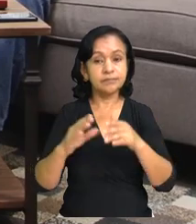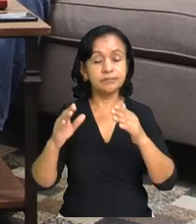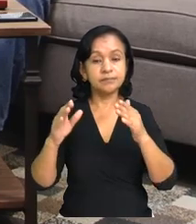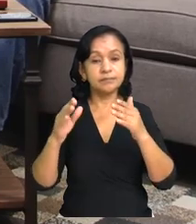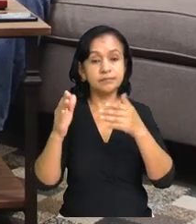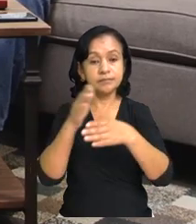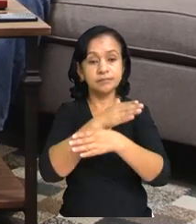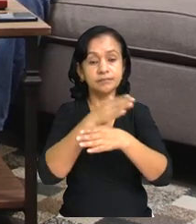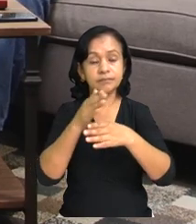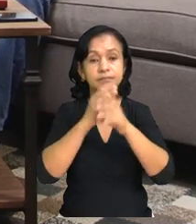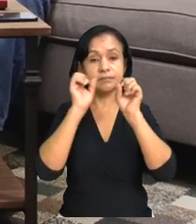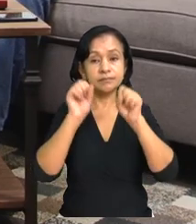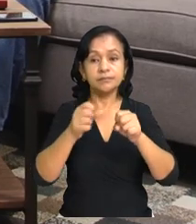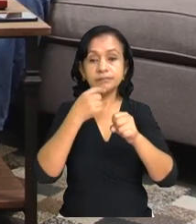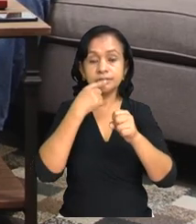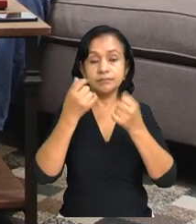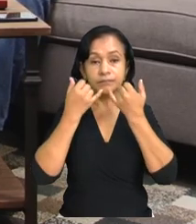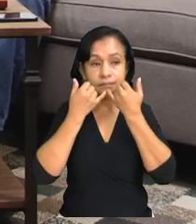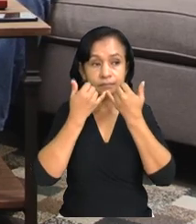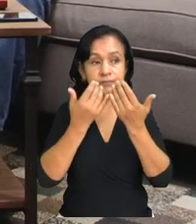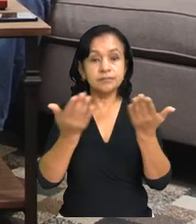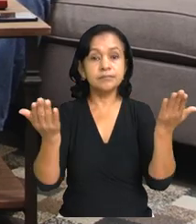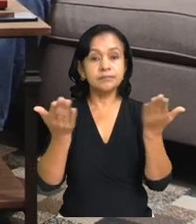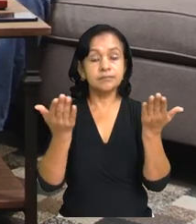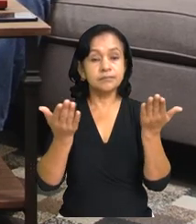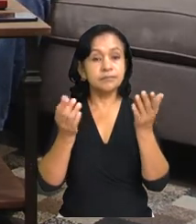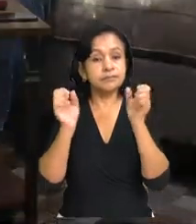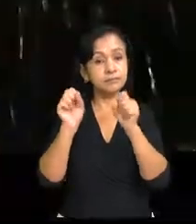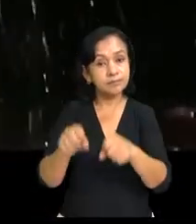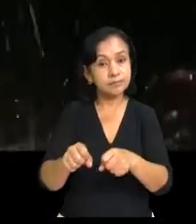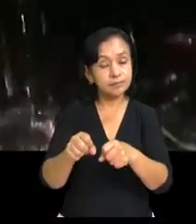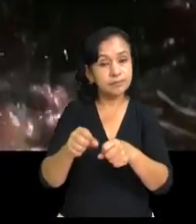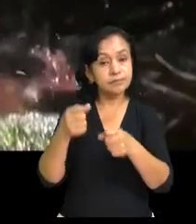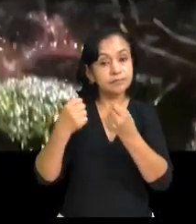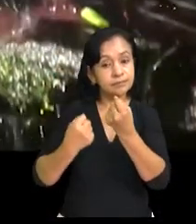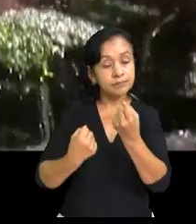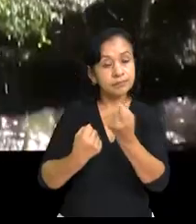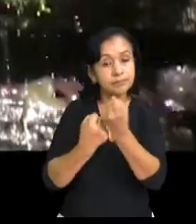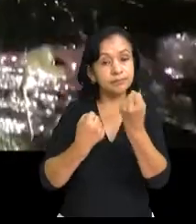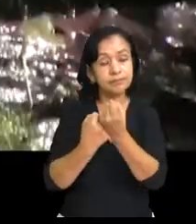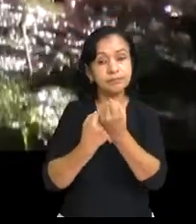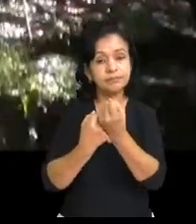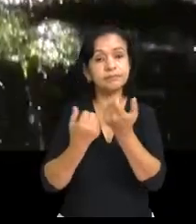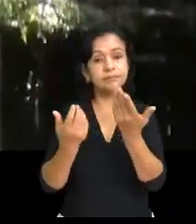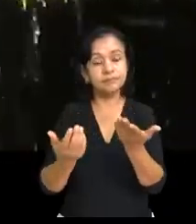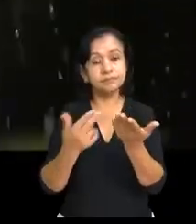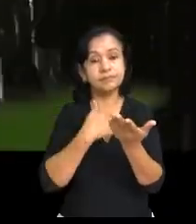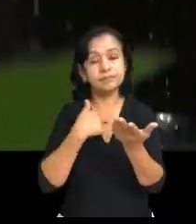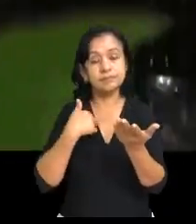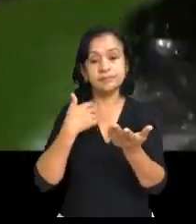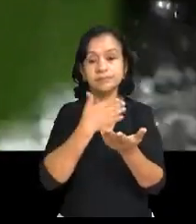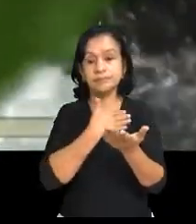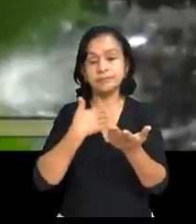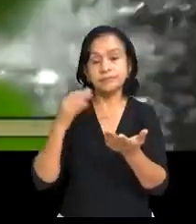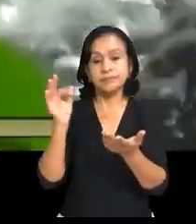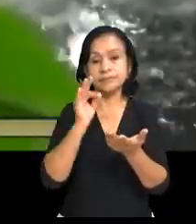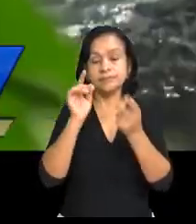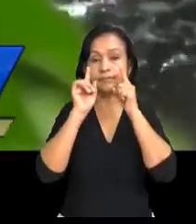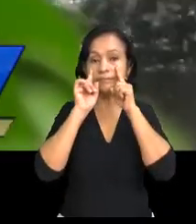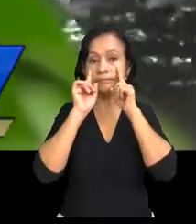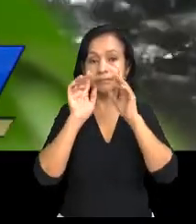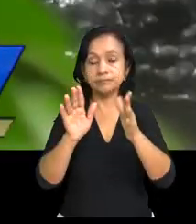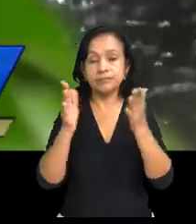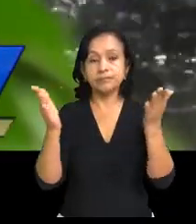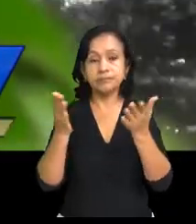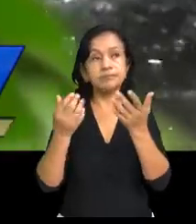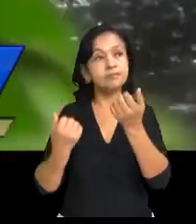comunidades puedan disponer de esa información. Claro. Para ellos también operar y administrar. Y preservar. Darle mantenimiento, preservar la naturaleza y que